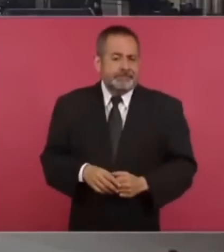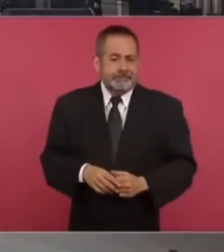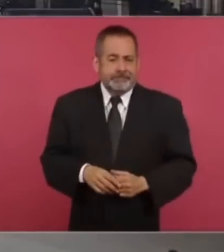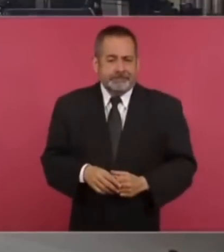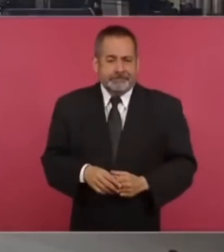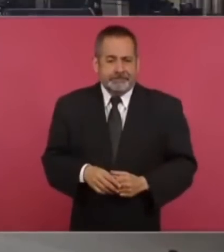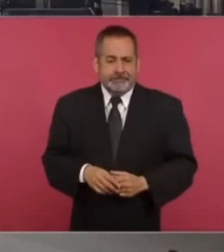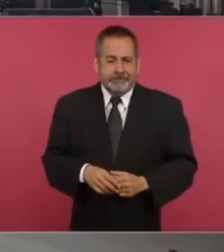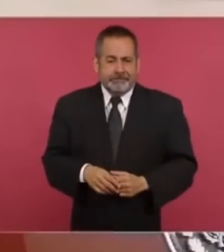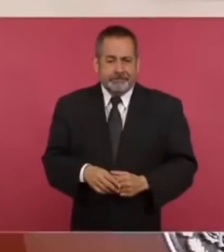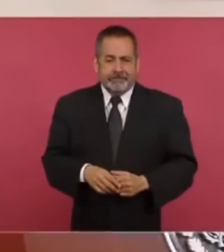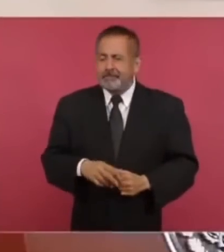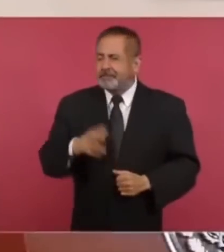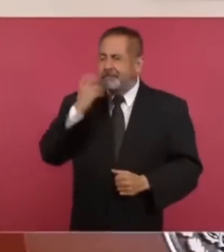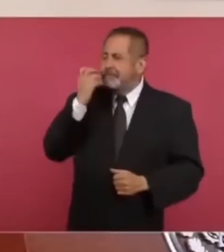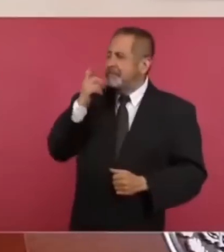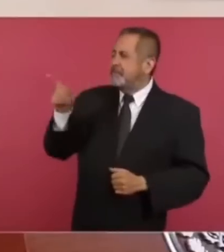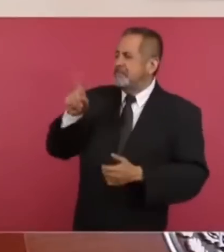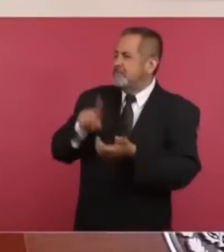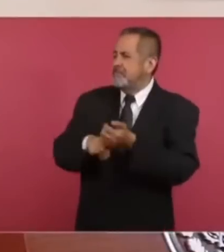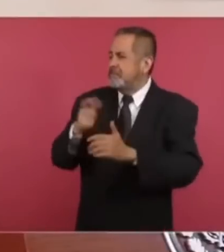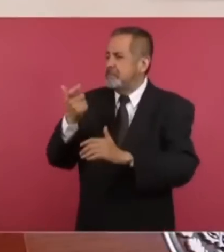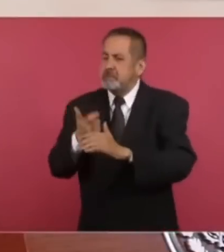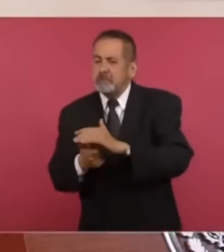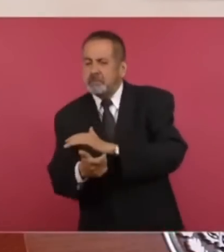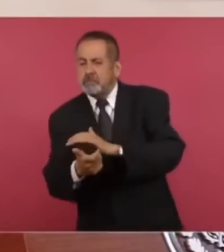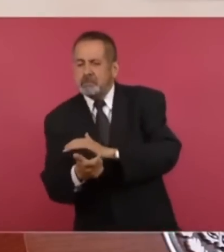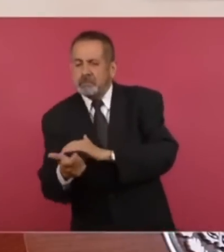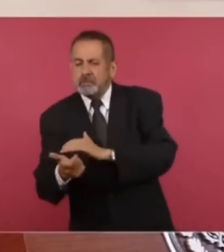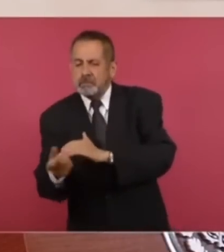porque reparten dinero.